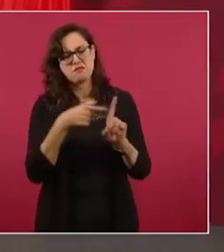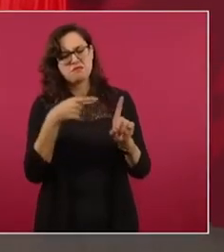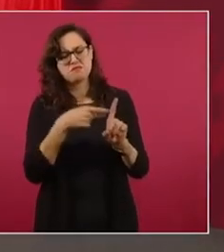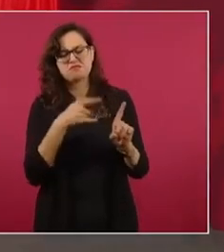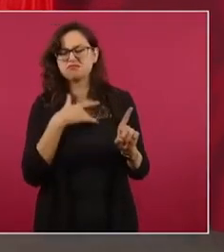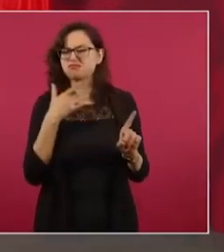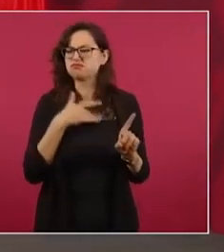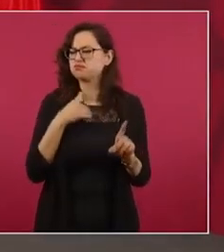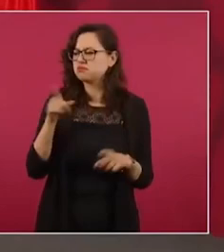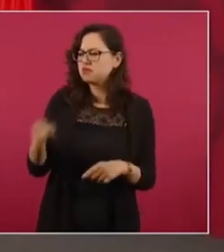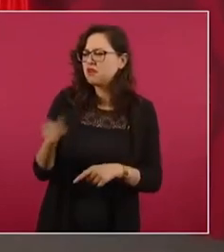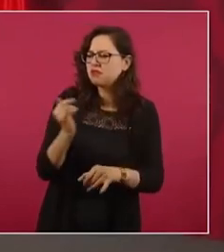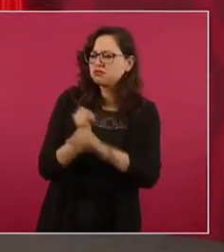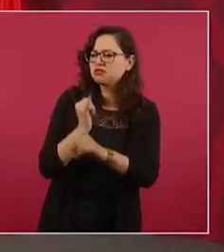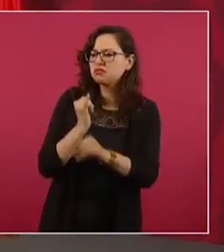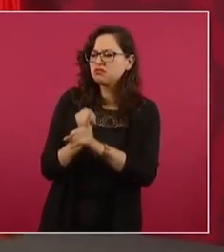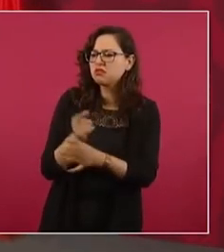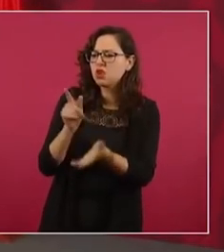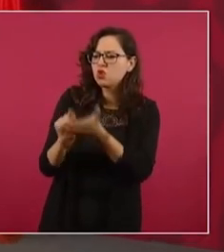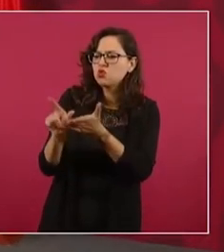Twitter,